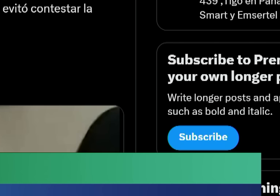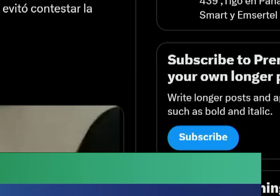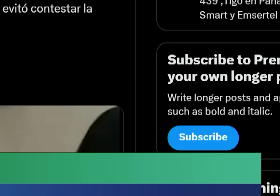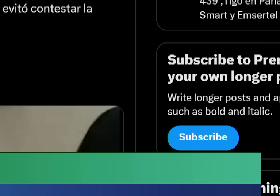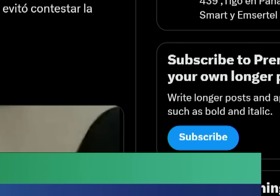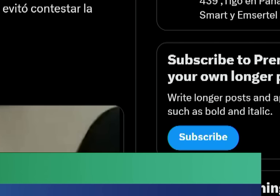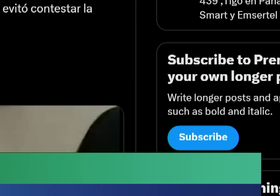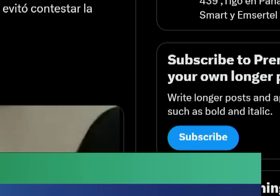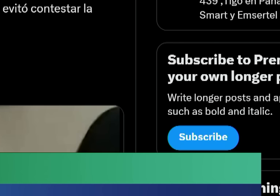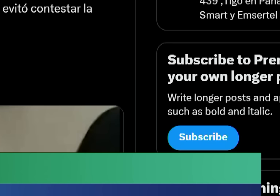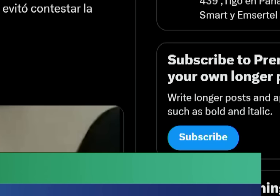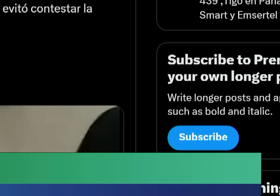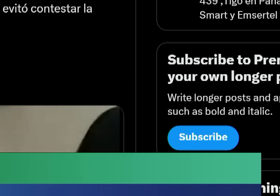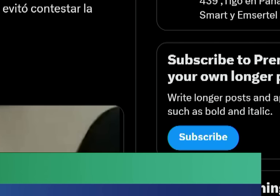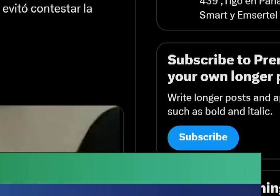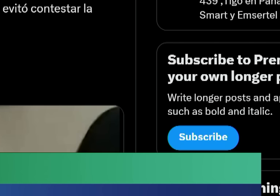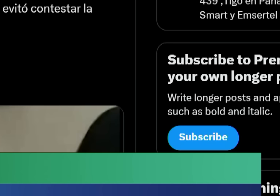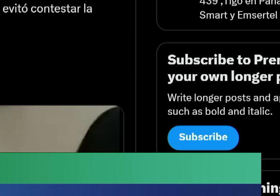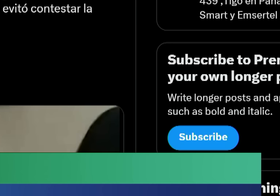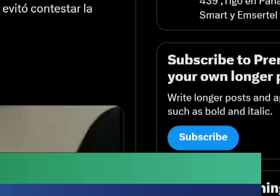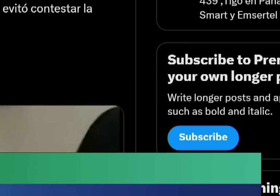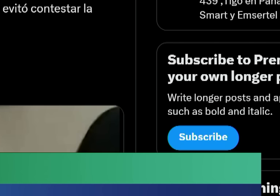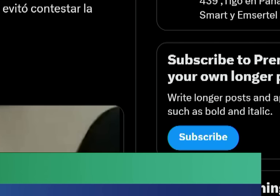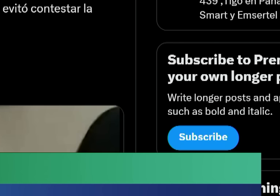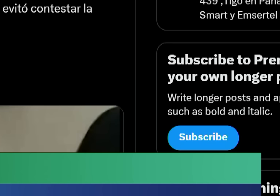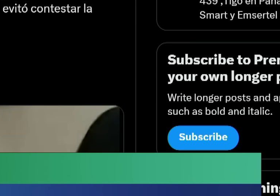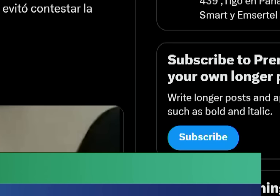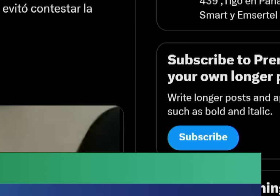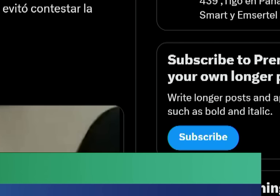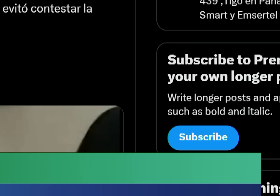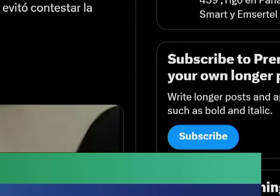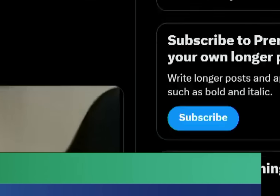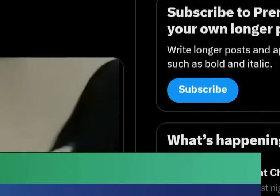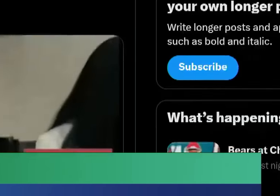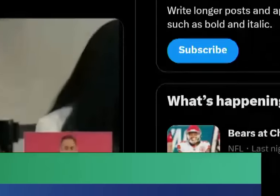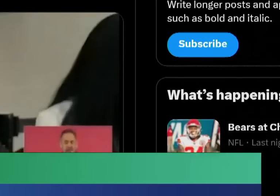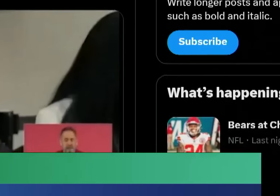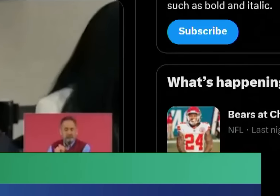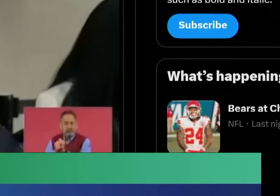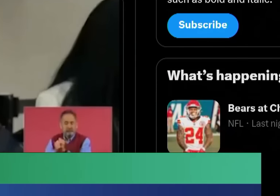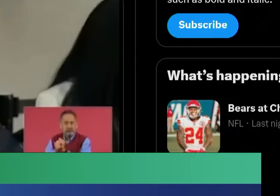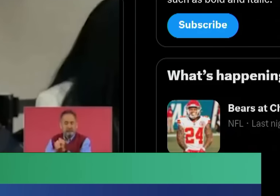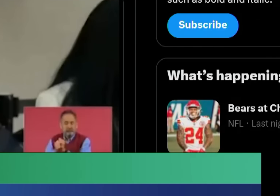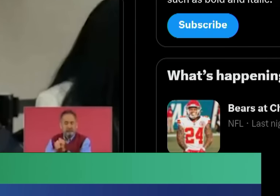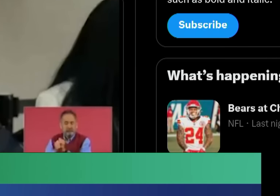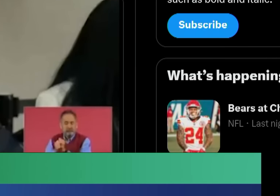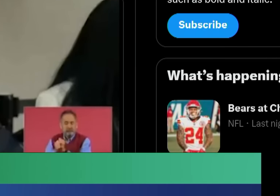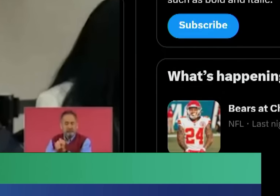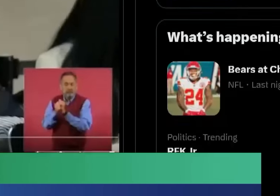de Venezuela para fijar posiciones. ¿Dónde están las actas?